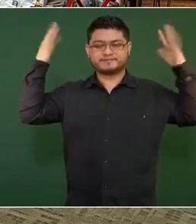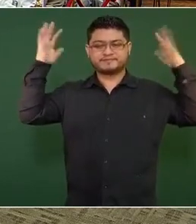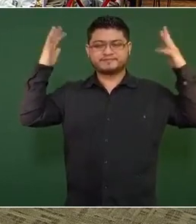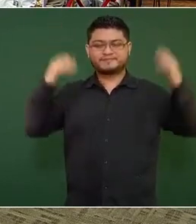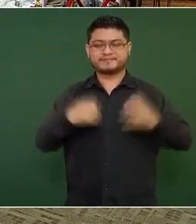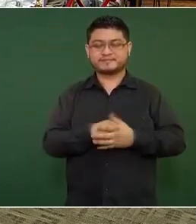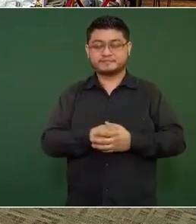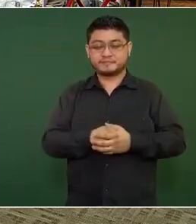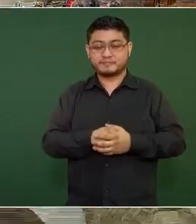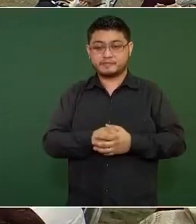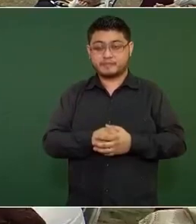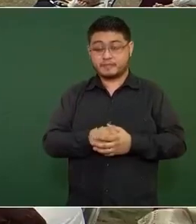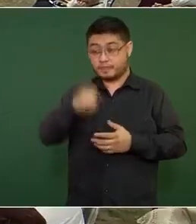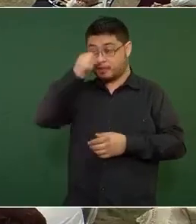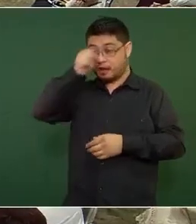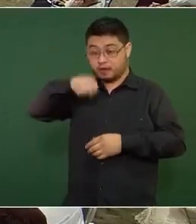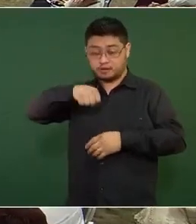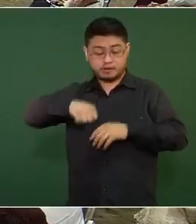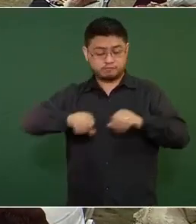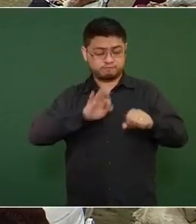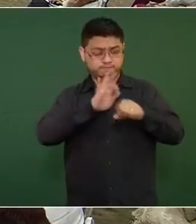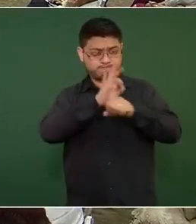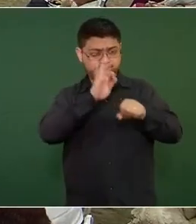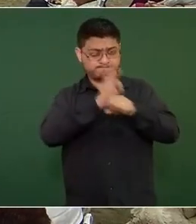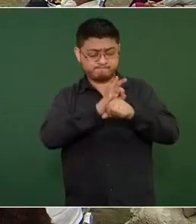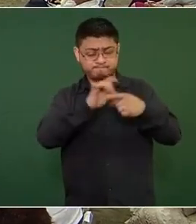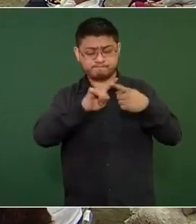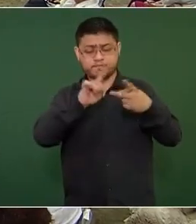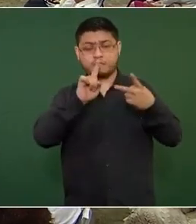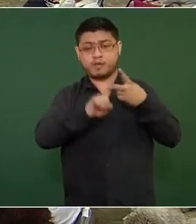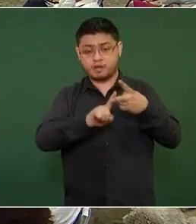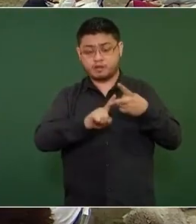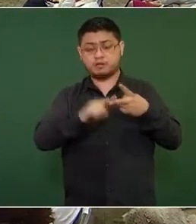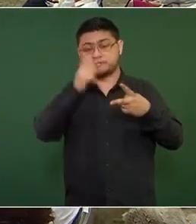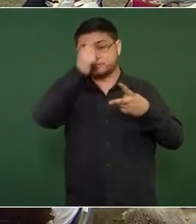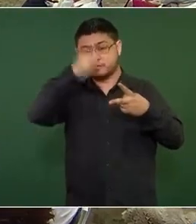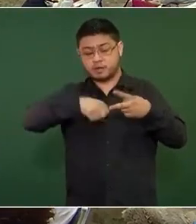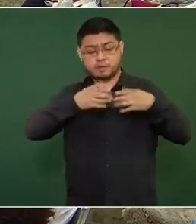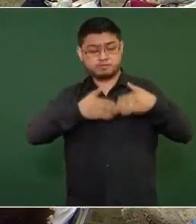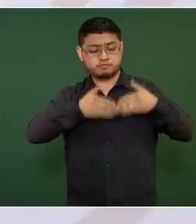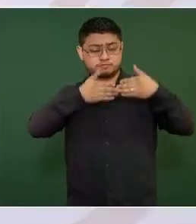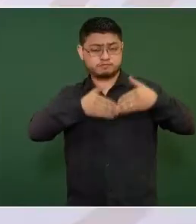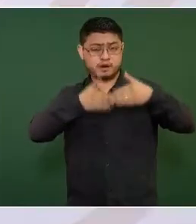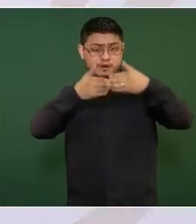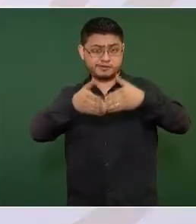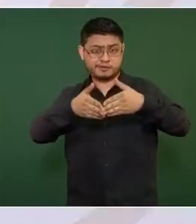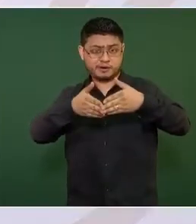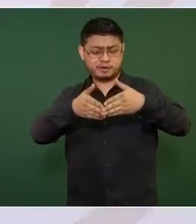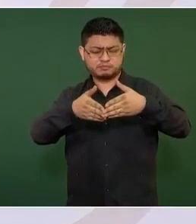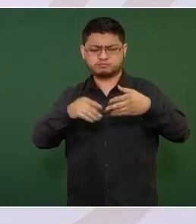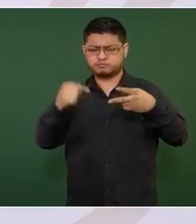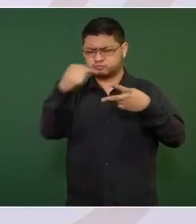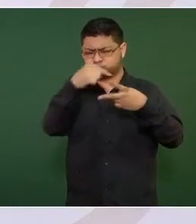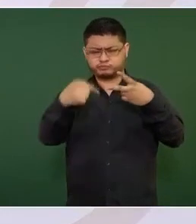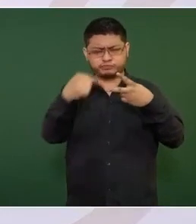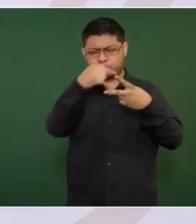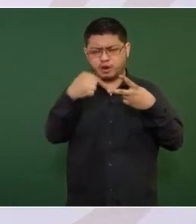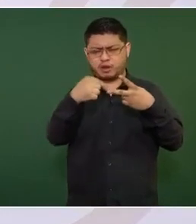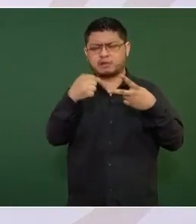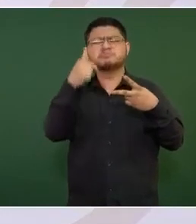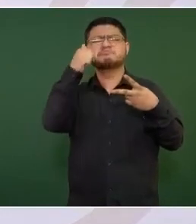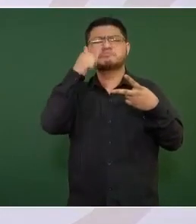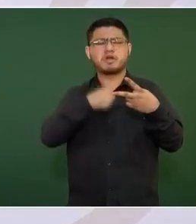La Secretaría de la Defensa y la Secretaría de Marina han sido nuestros